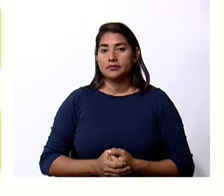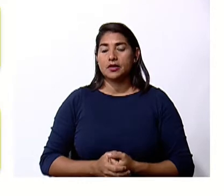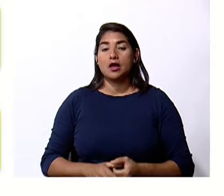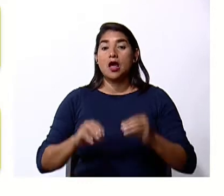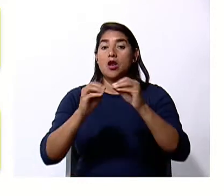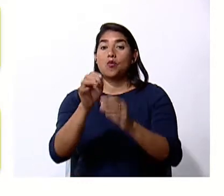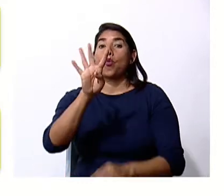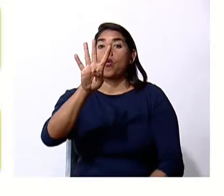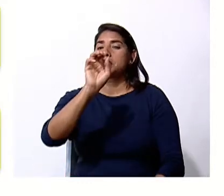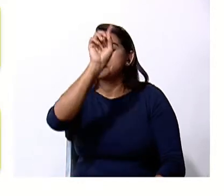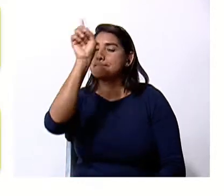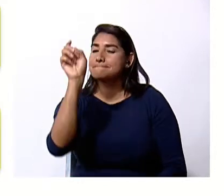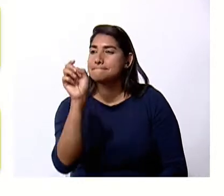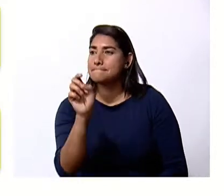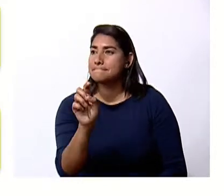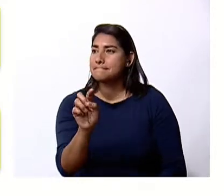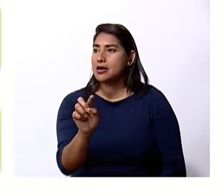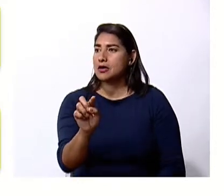Pregunta número 3.